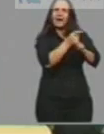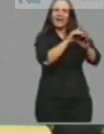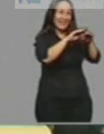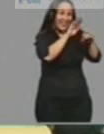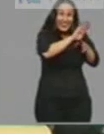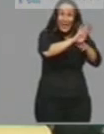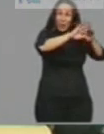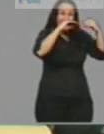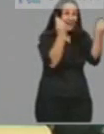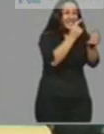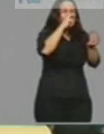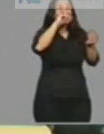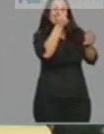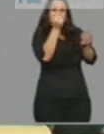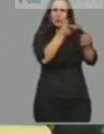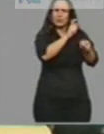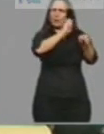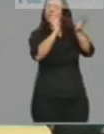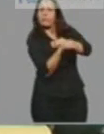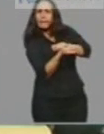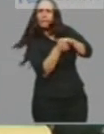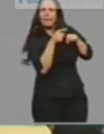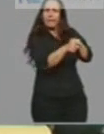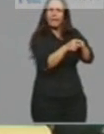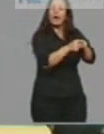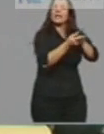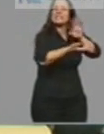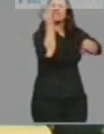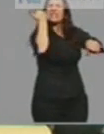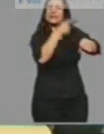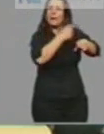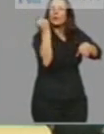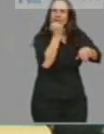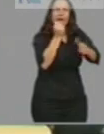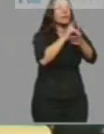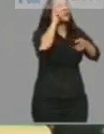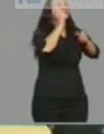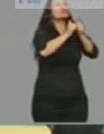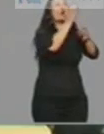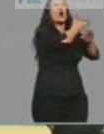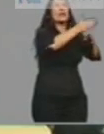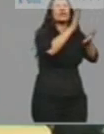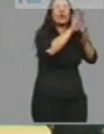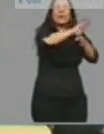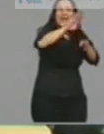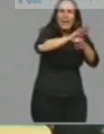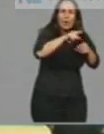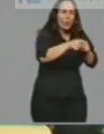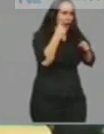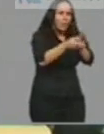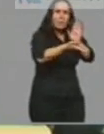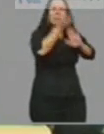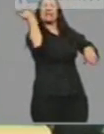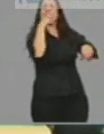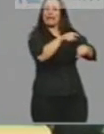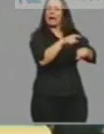76% de la deuda soberana con la quita más importante que se recuerde en la historia. Quita que para medir